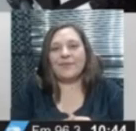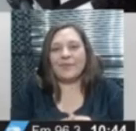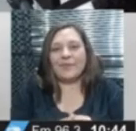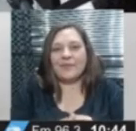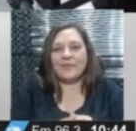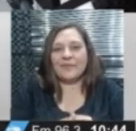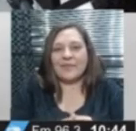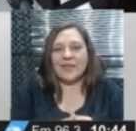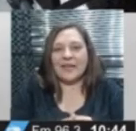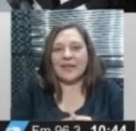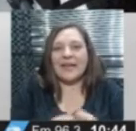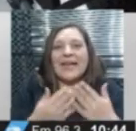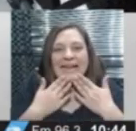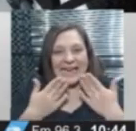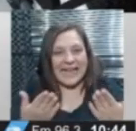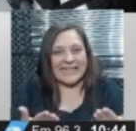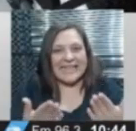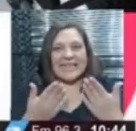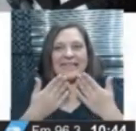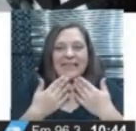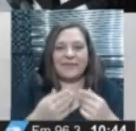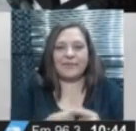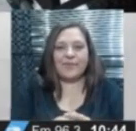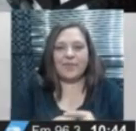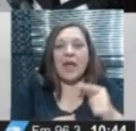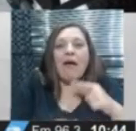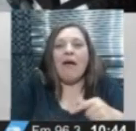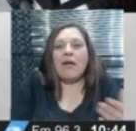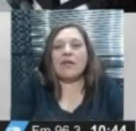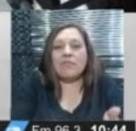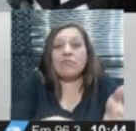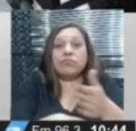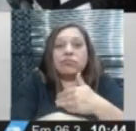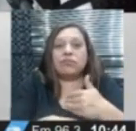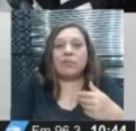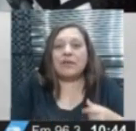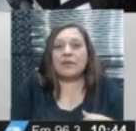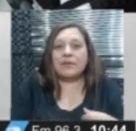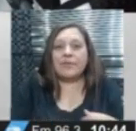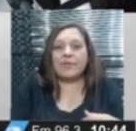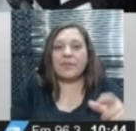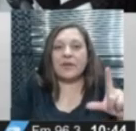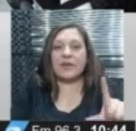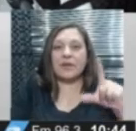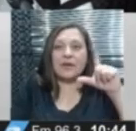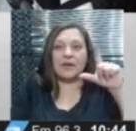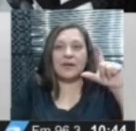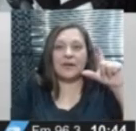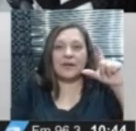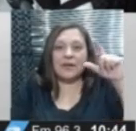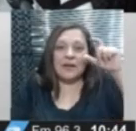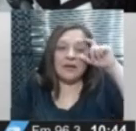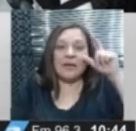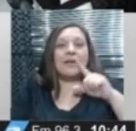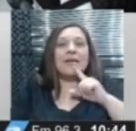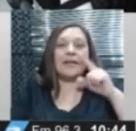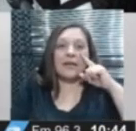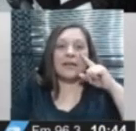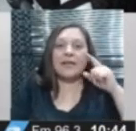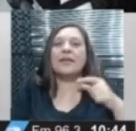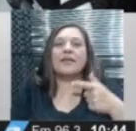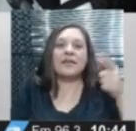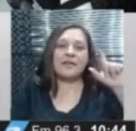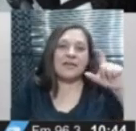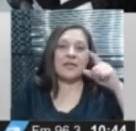gracias much gracias muchas gracias a tod Leticia Rodríguez y aprovecho de saludar para mi compañera porque la comunidad de